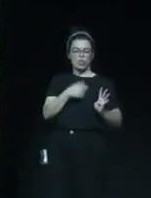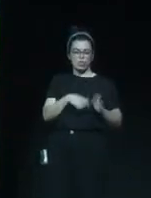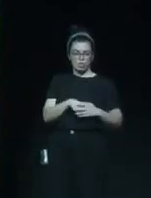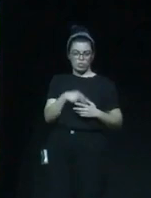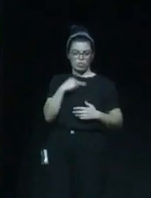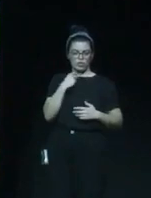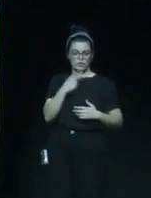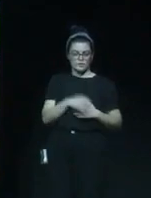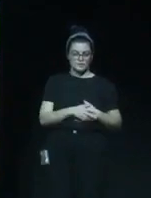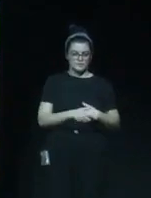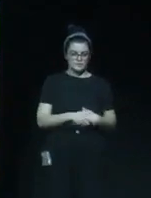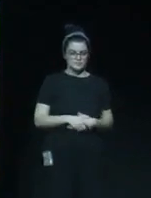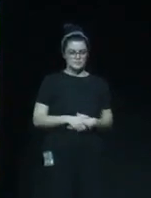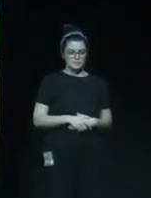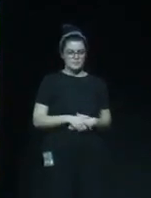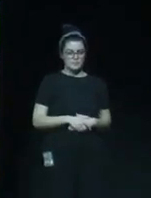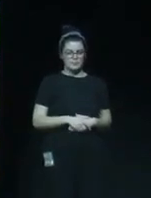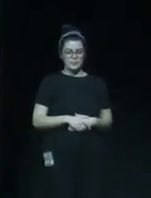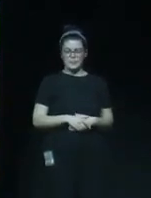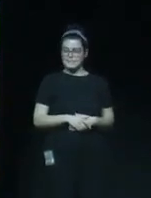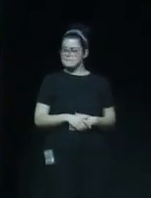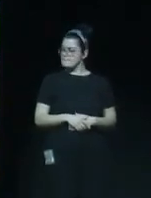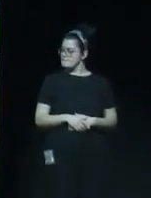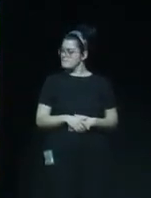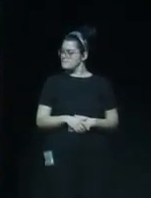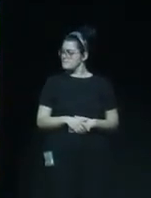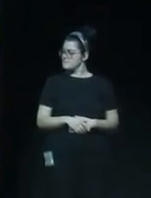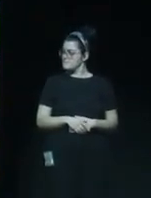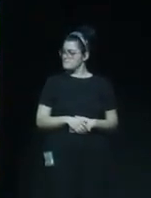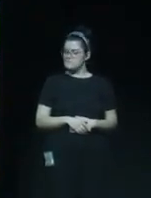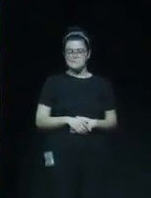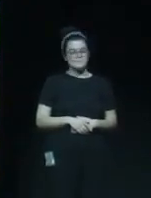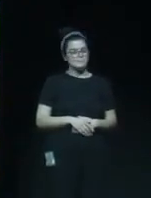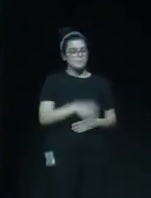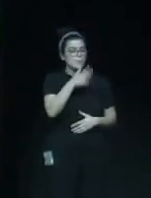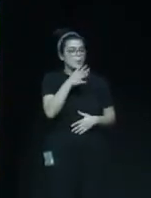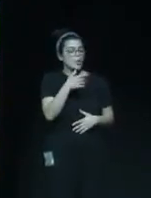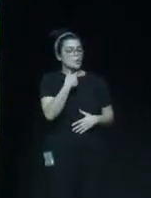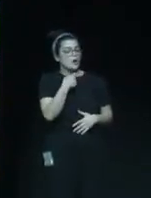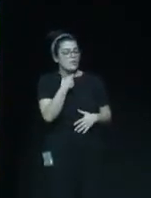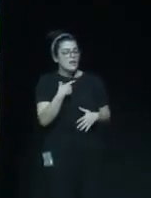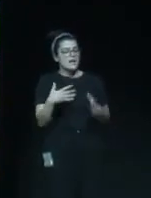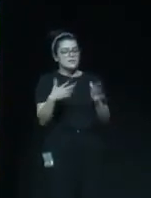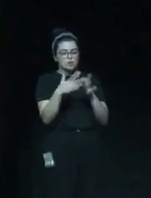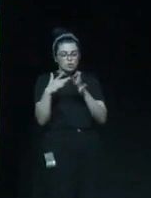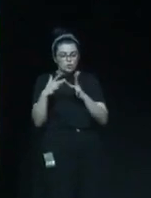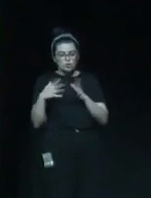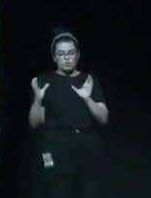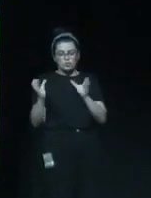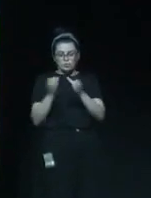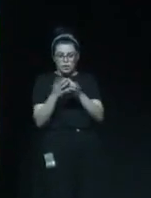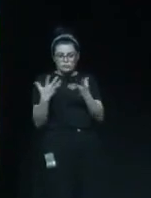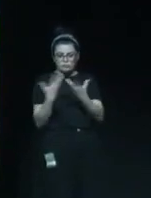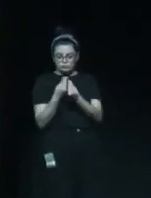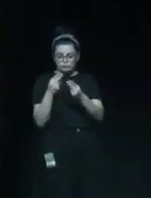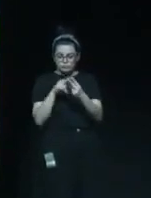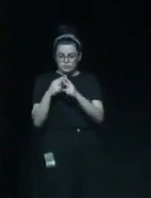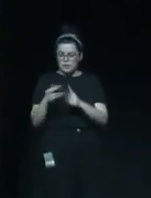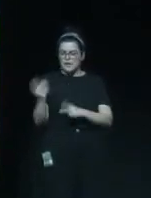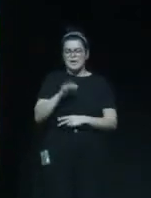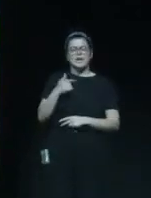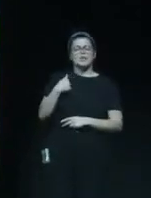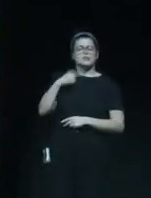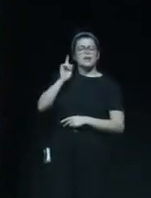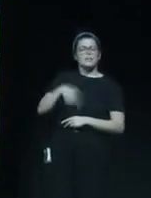¿no? Vocales. Sopranos, contraltos, es así. Y yo también he pensado muchas veces que cuerdas porque son